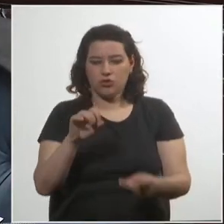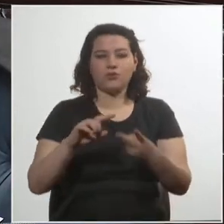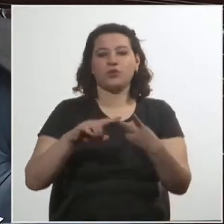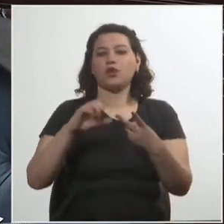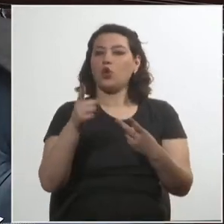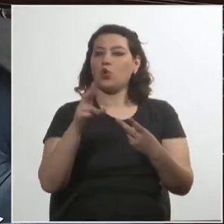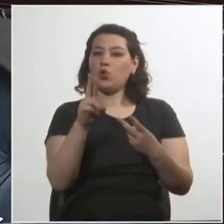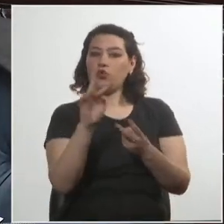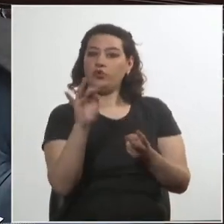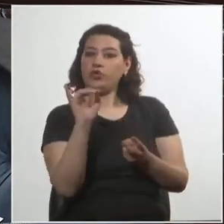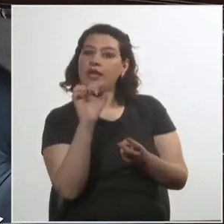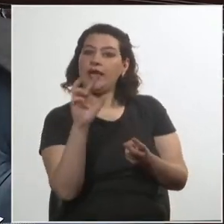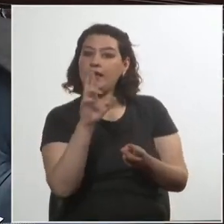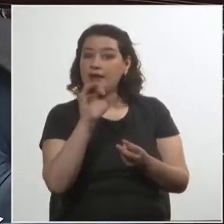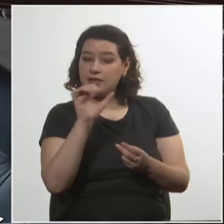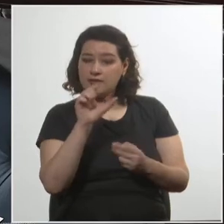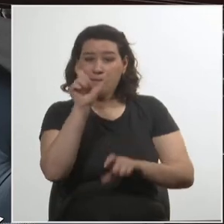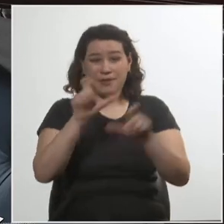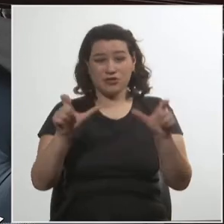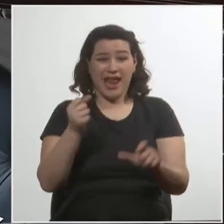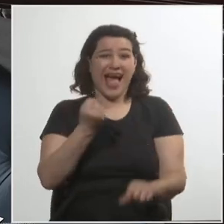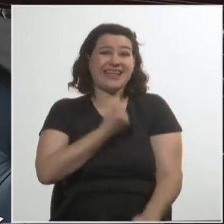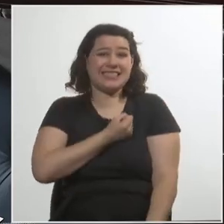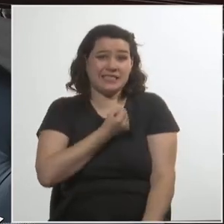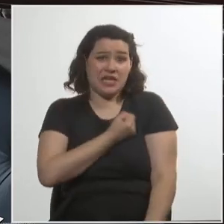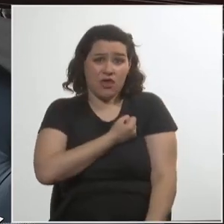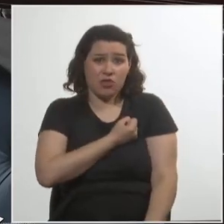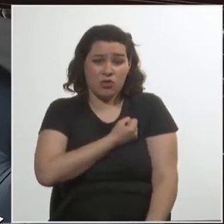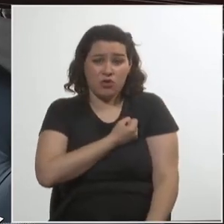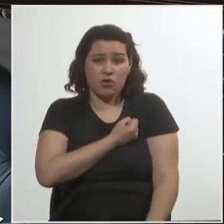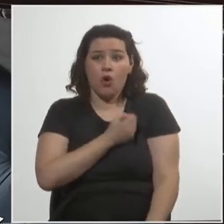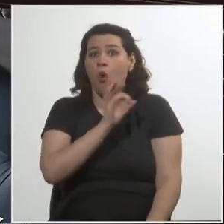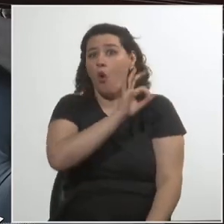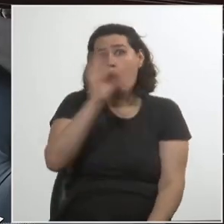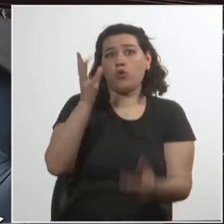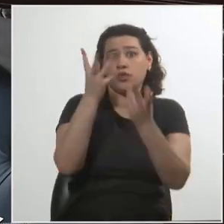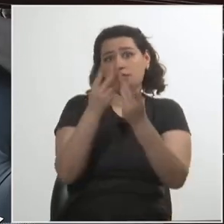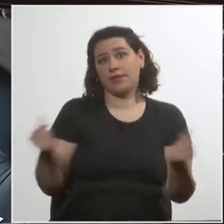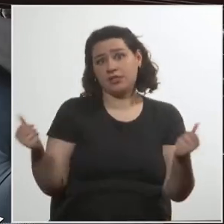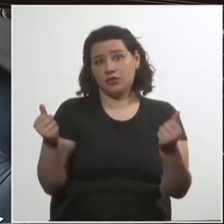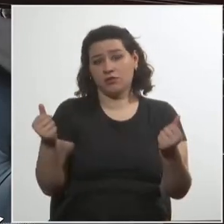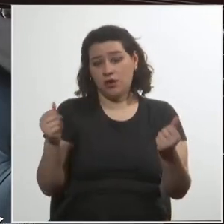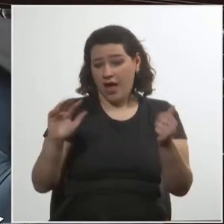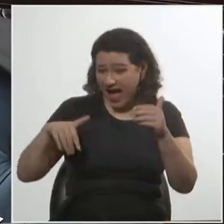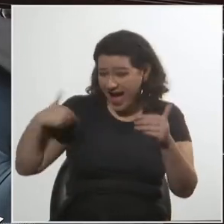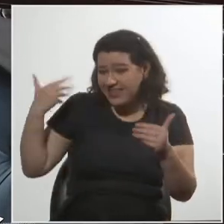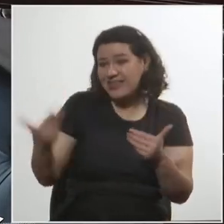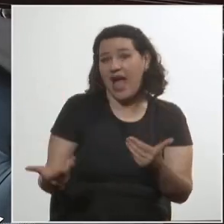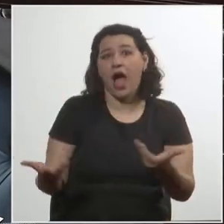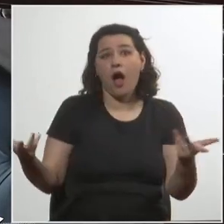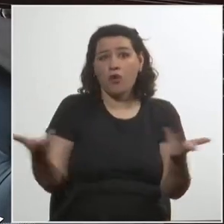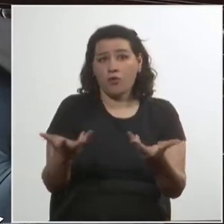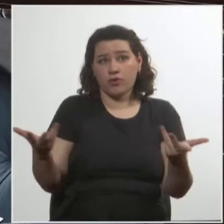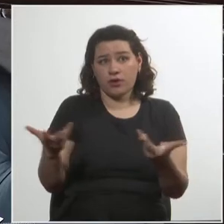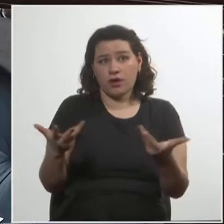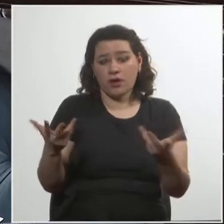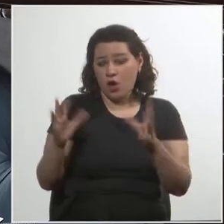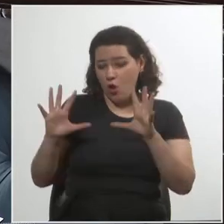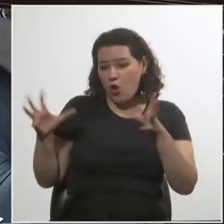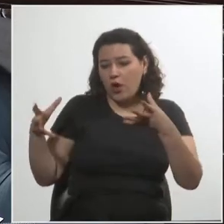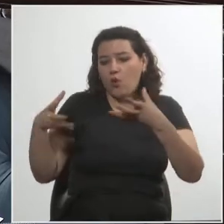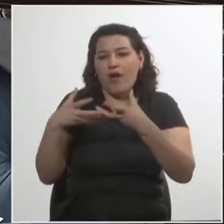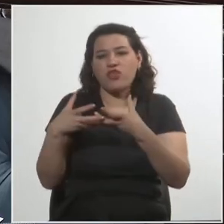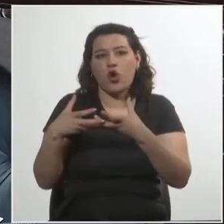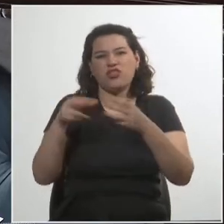todos aquellos asesinados y en algunos casos desaparecidos hasta hoy por el llamado escuadrón